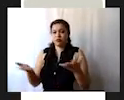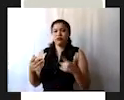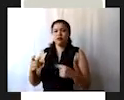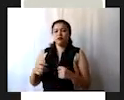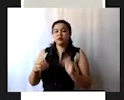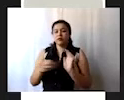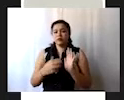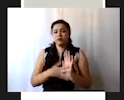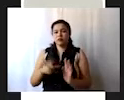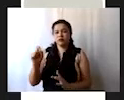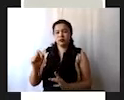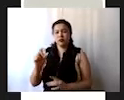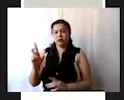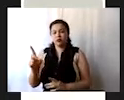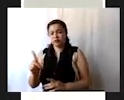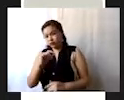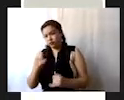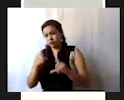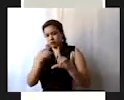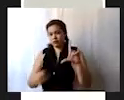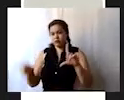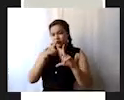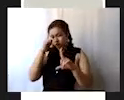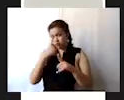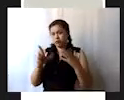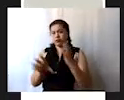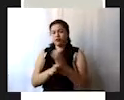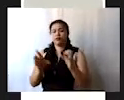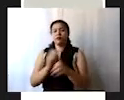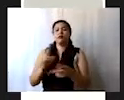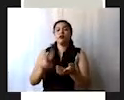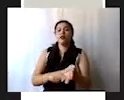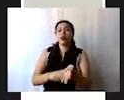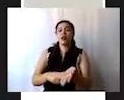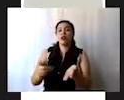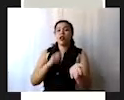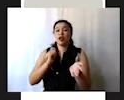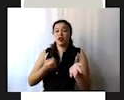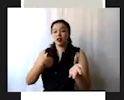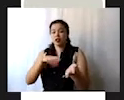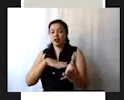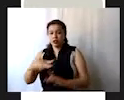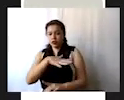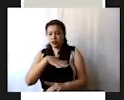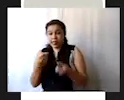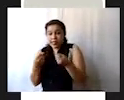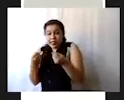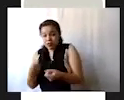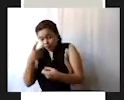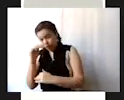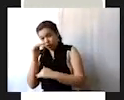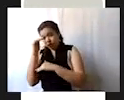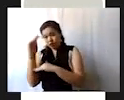de la dona, es la transformación hacia economías verdes que nos permitan estar dentro de este espacio seguro de los